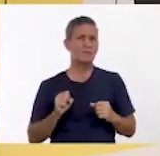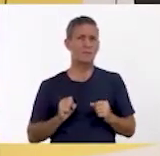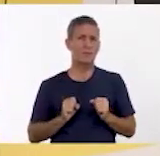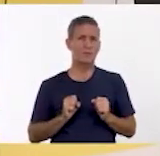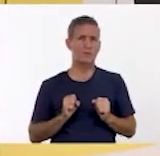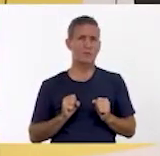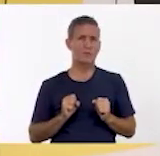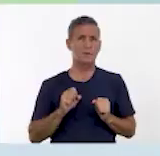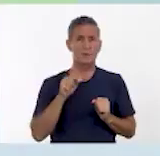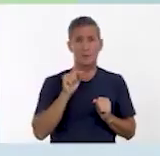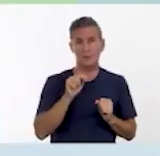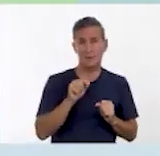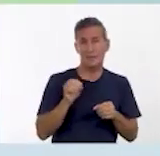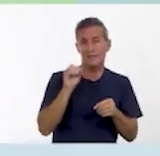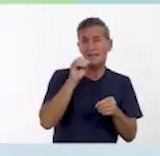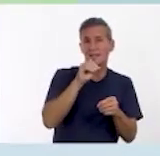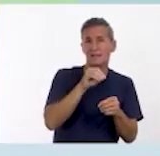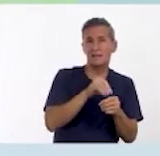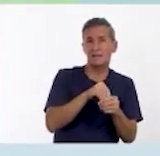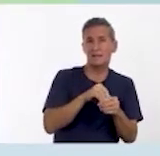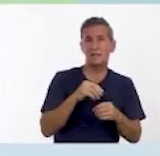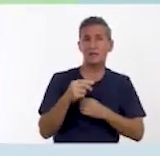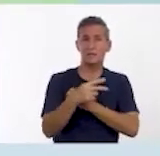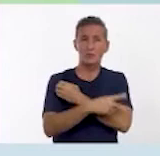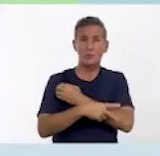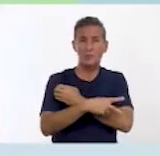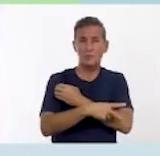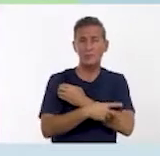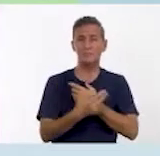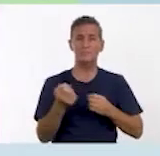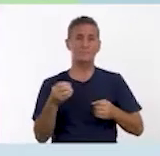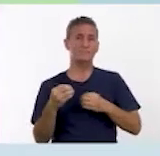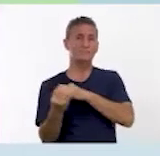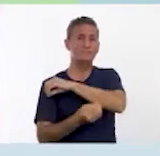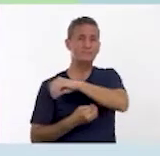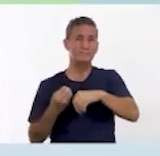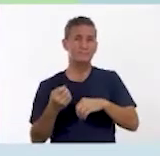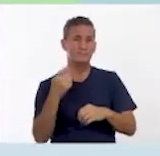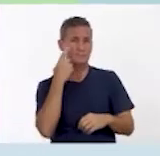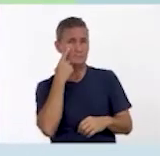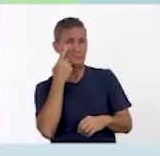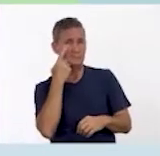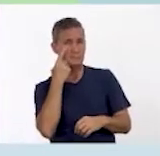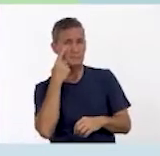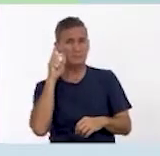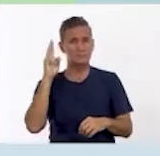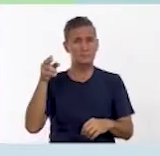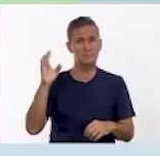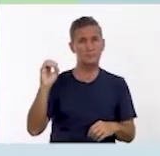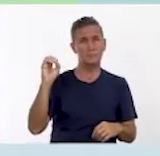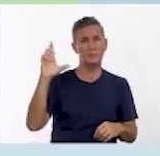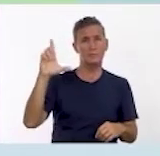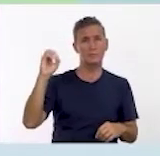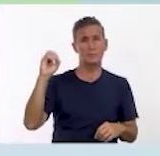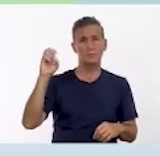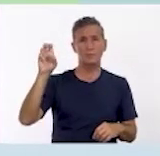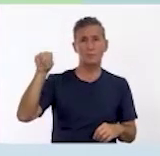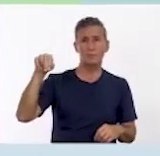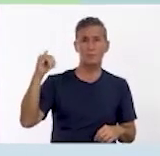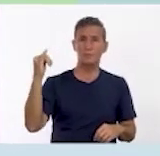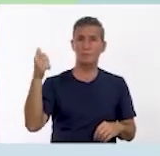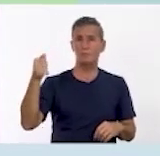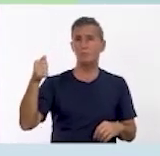sistema. Entre esos países que no cambian de nombre, pero cambian de sistema, vamos a encontrar a